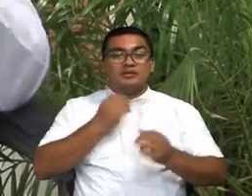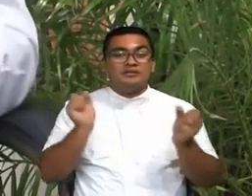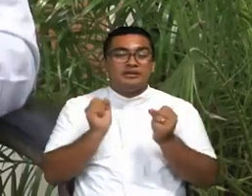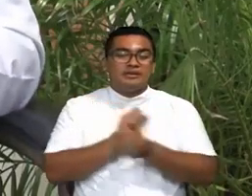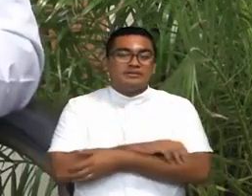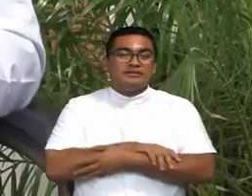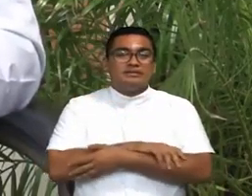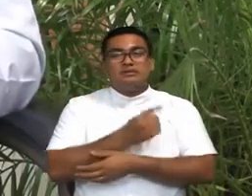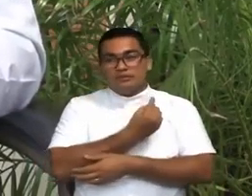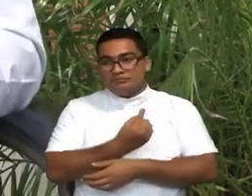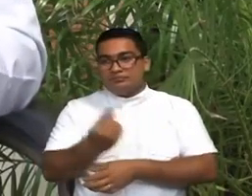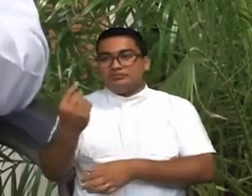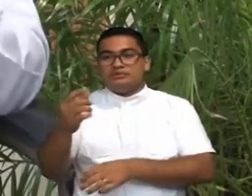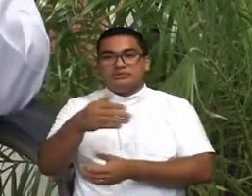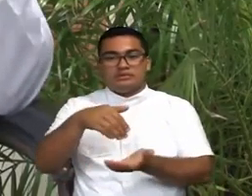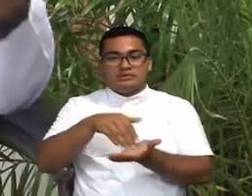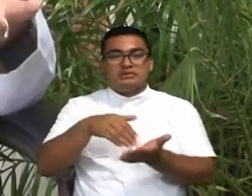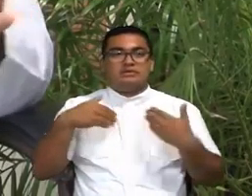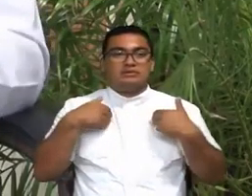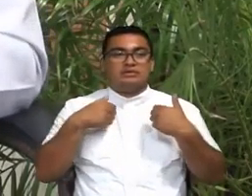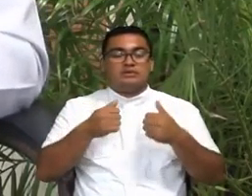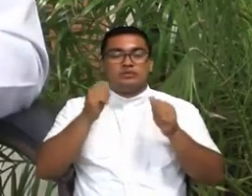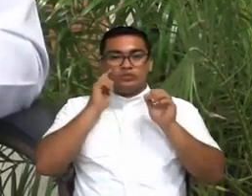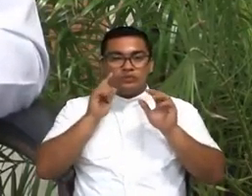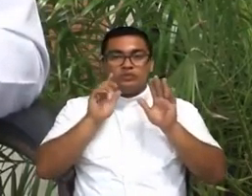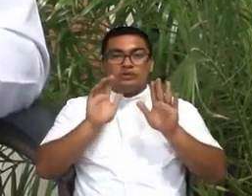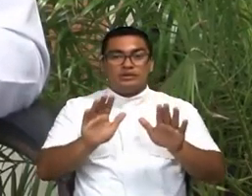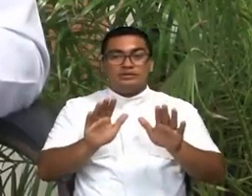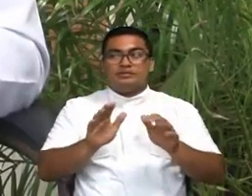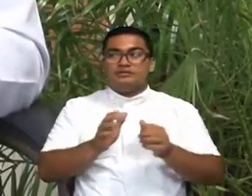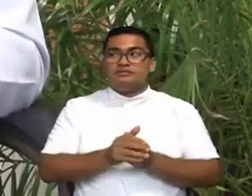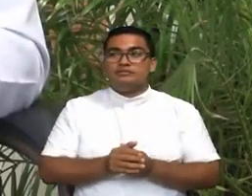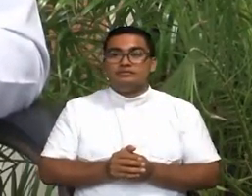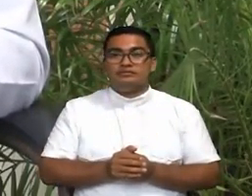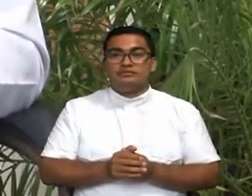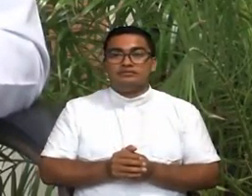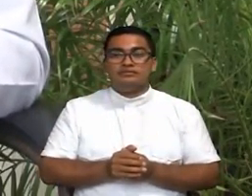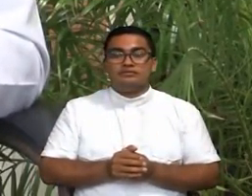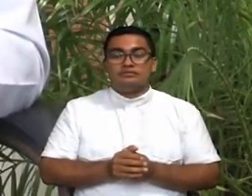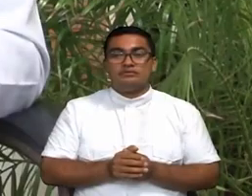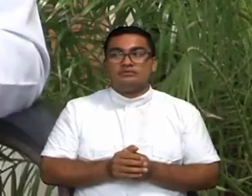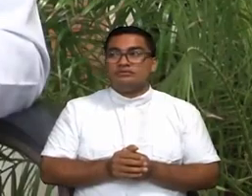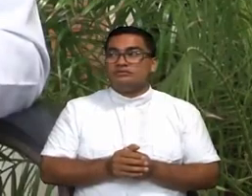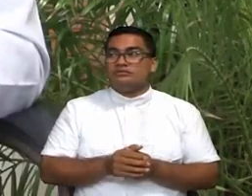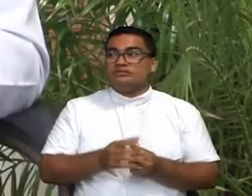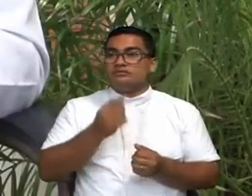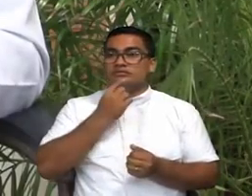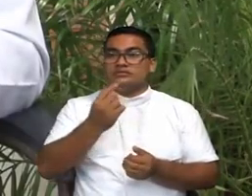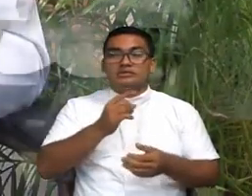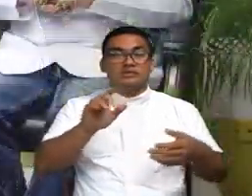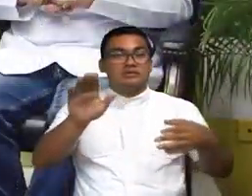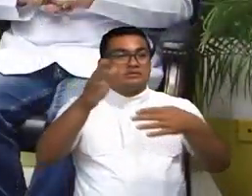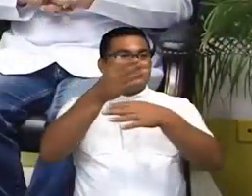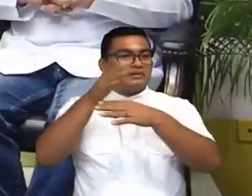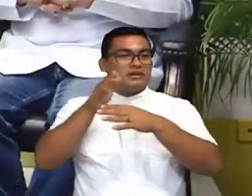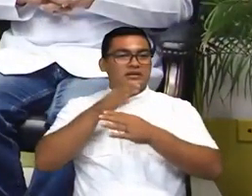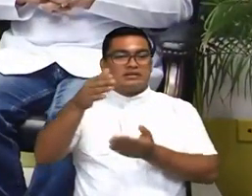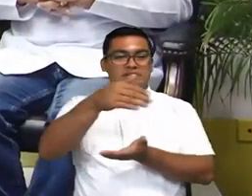mejor acudir al centro de salud para descartar cualquier otro tipo de problema. Uh-huh. En las unidades hay